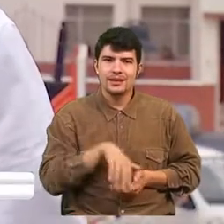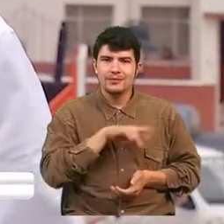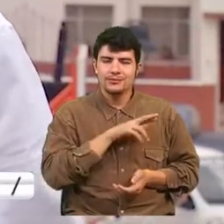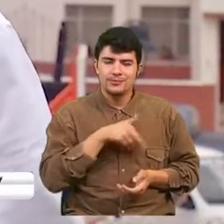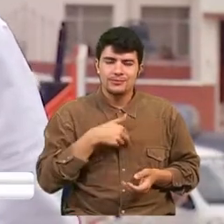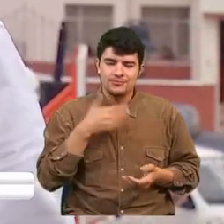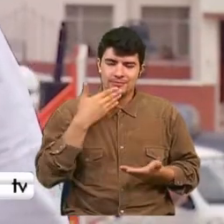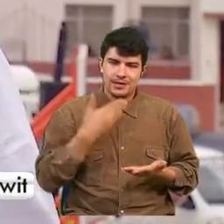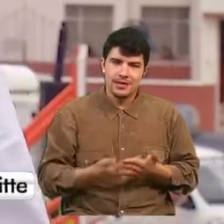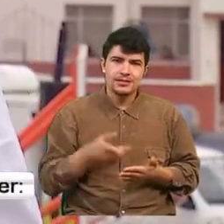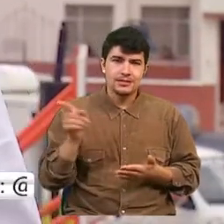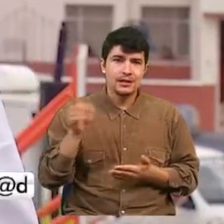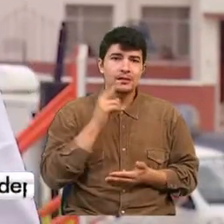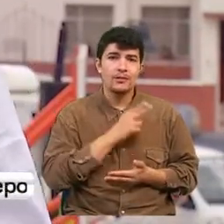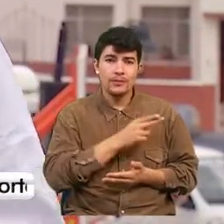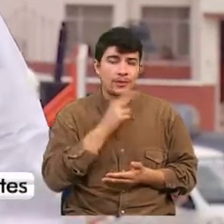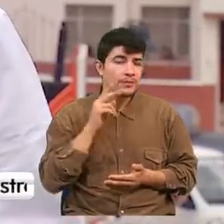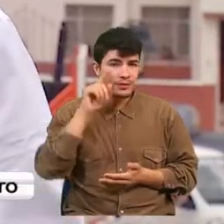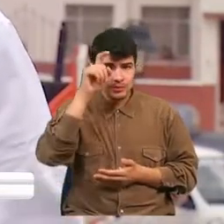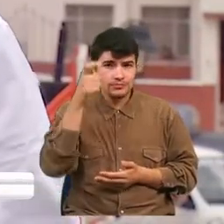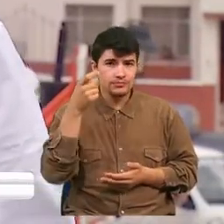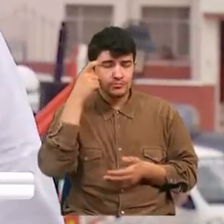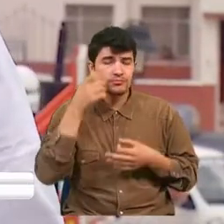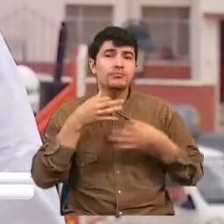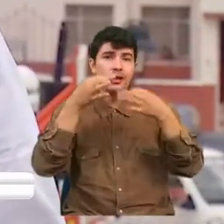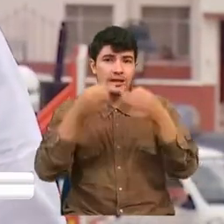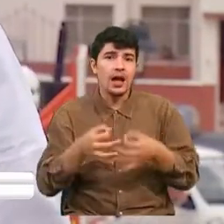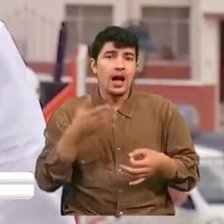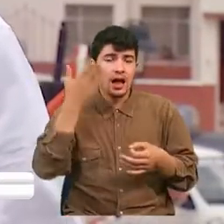en la verificación de los compromisos que se